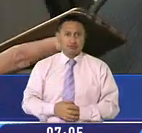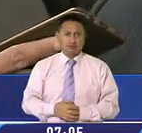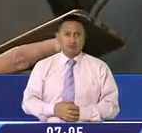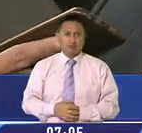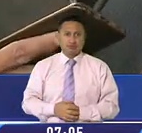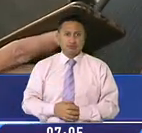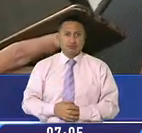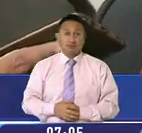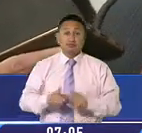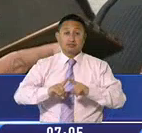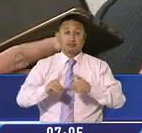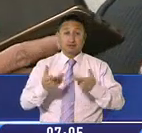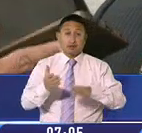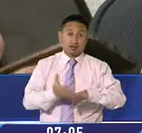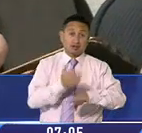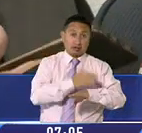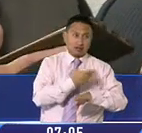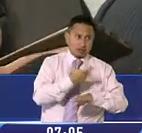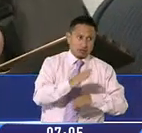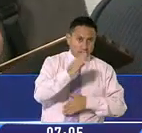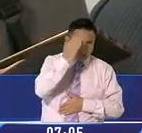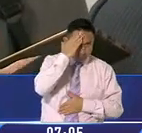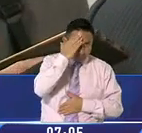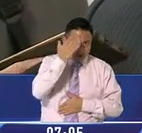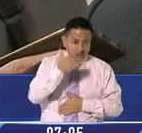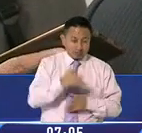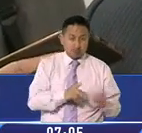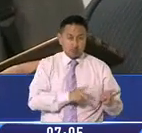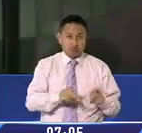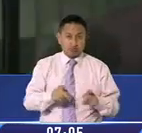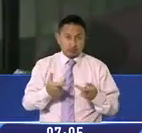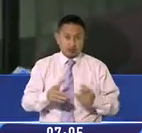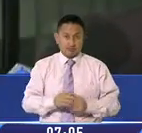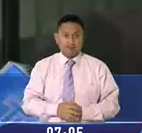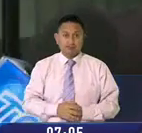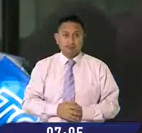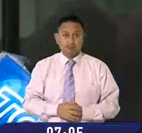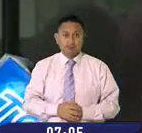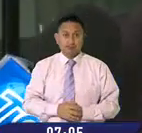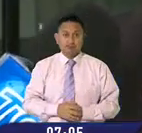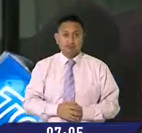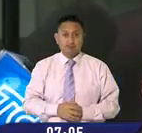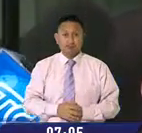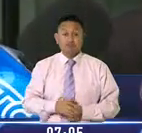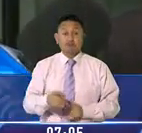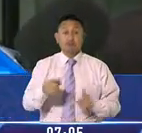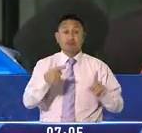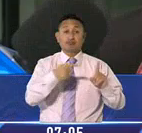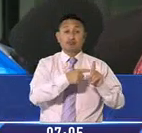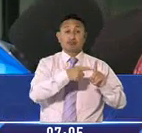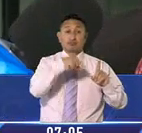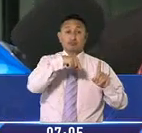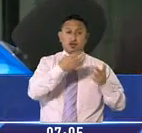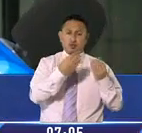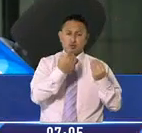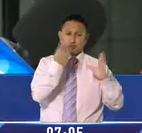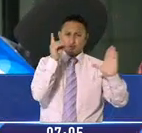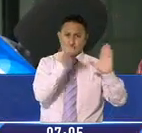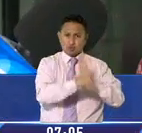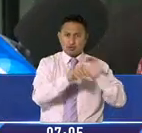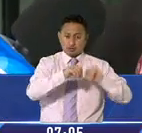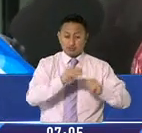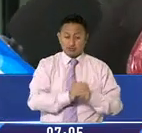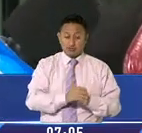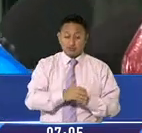todo estaba maniado por el señor José Serrano. Diego Vallejo tenía mucha información de muchas denuncias, y como le digo, una de las más fuertes fue